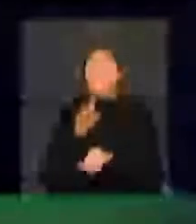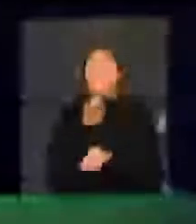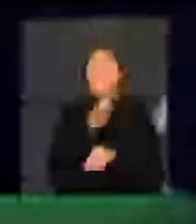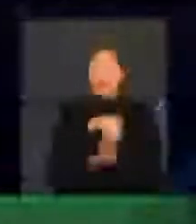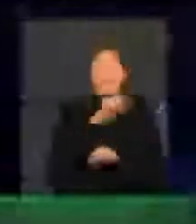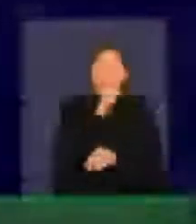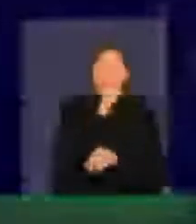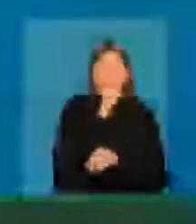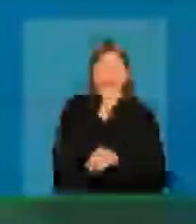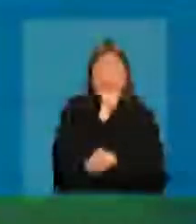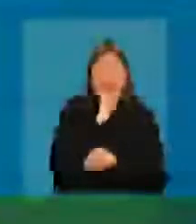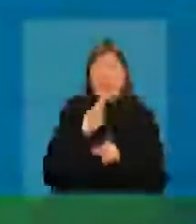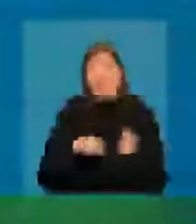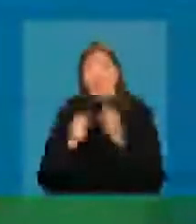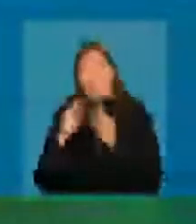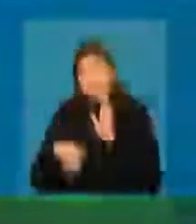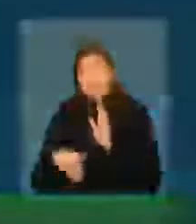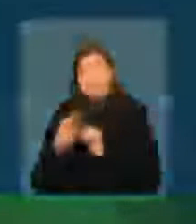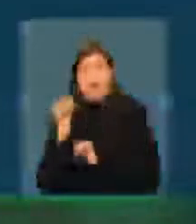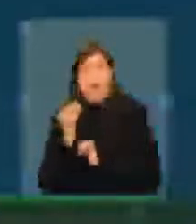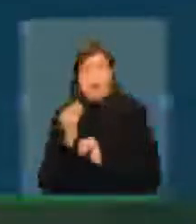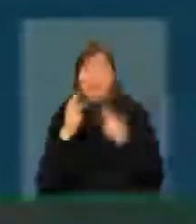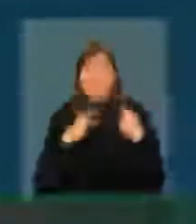y Daemen en la menor.